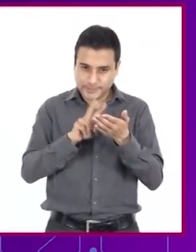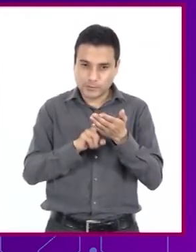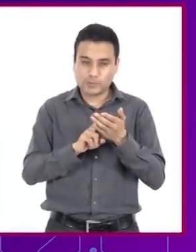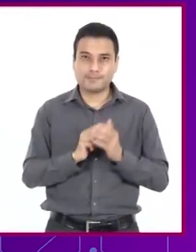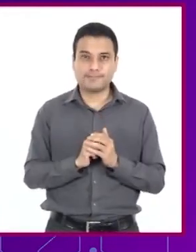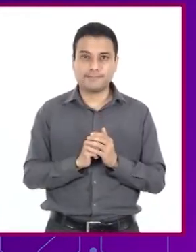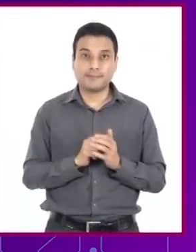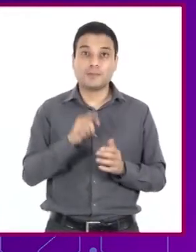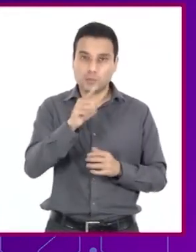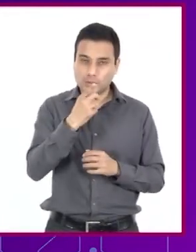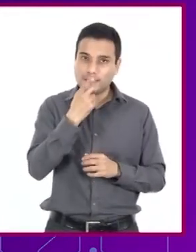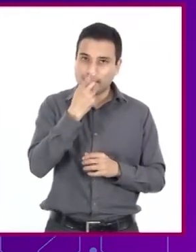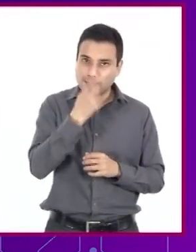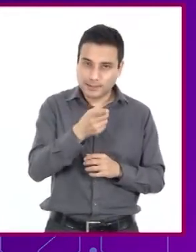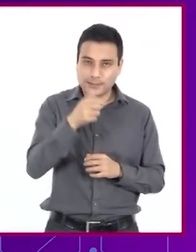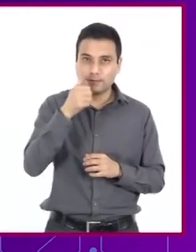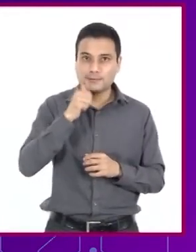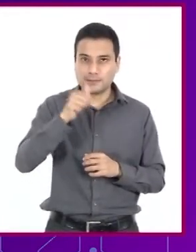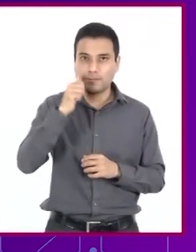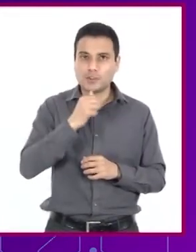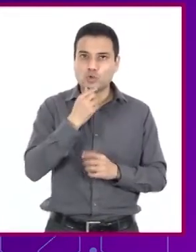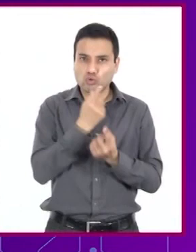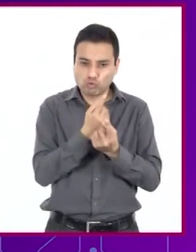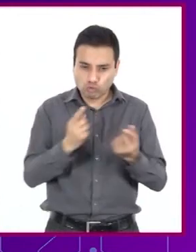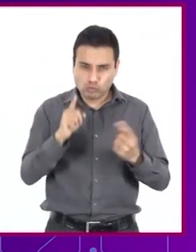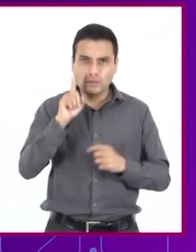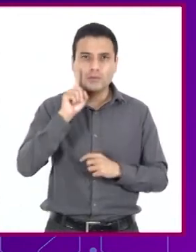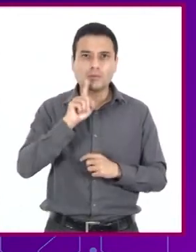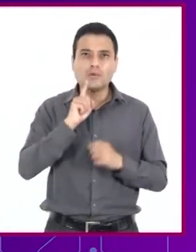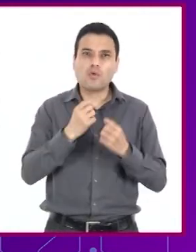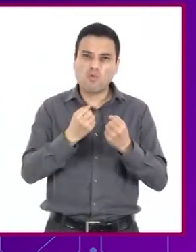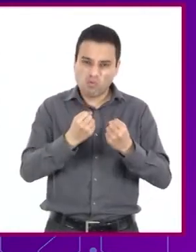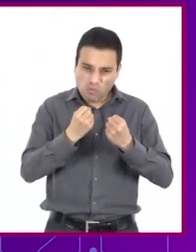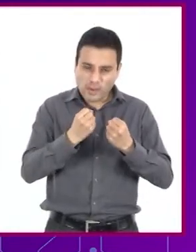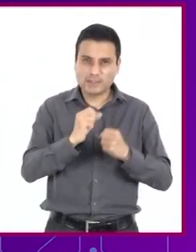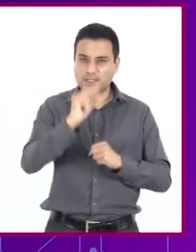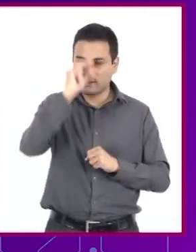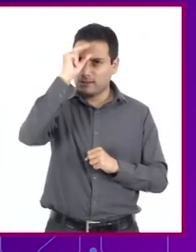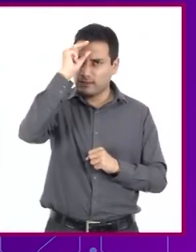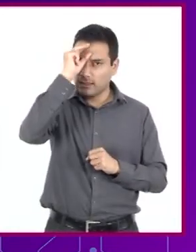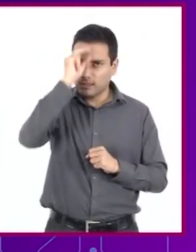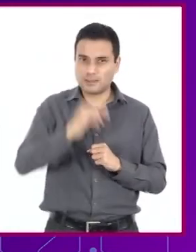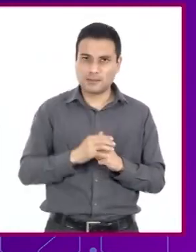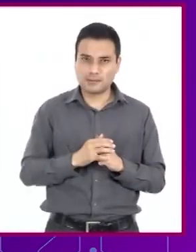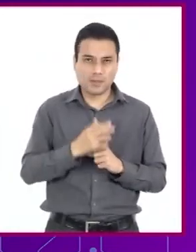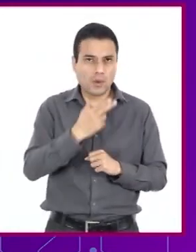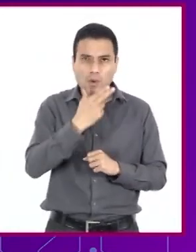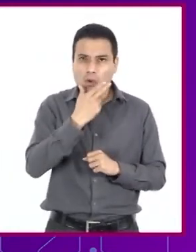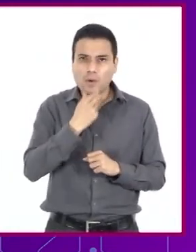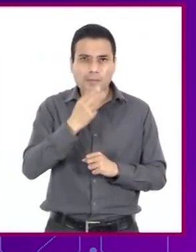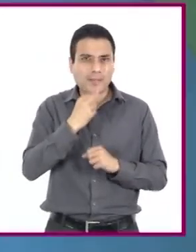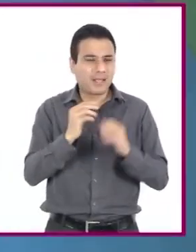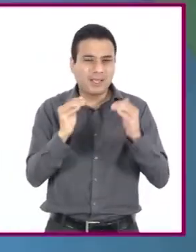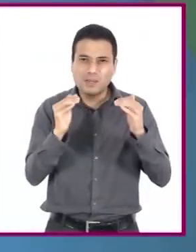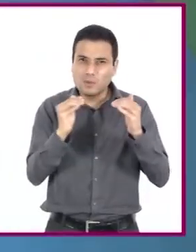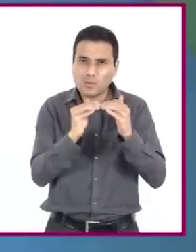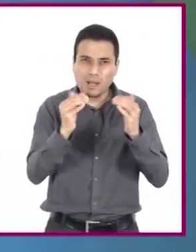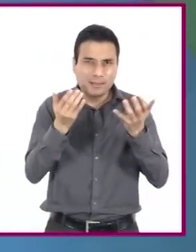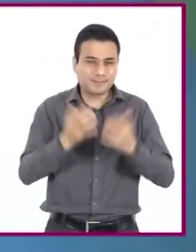las niñas que son fuertes, capaces y se merecen el mismo respeto que los